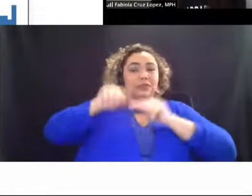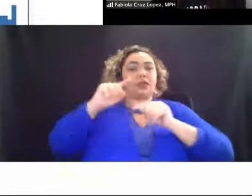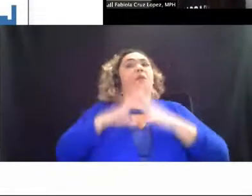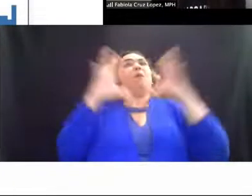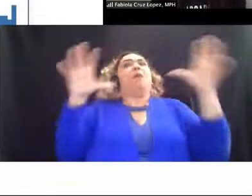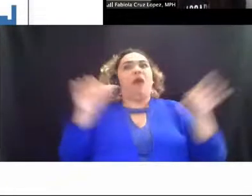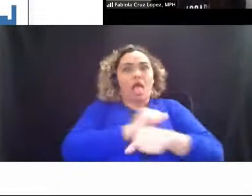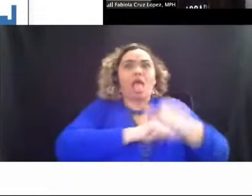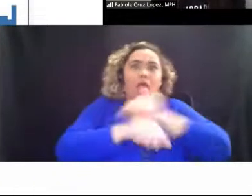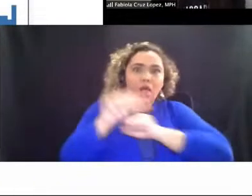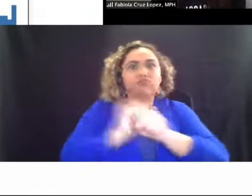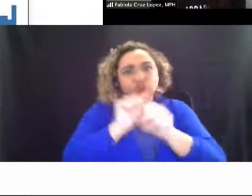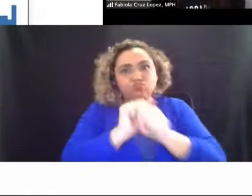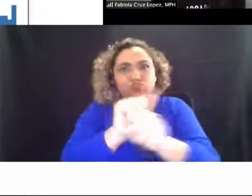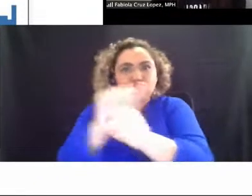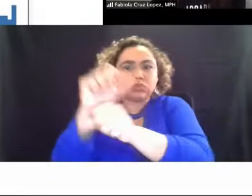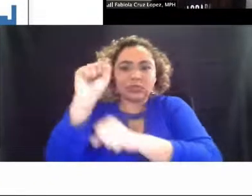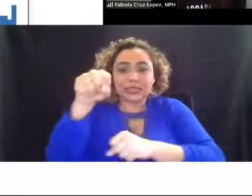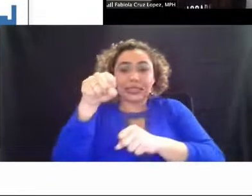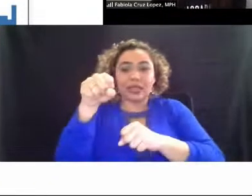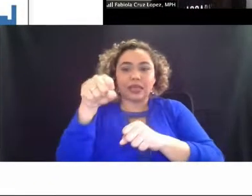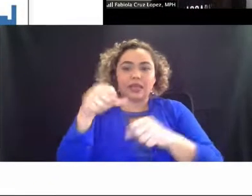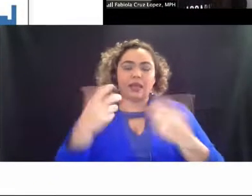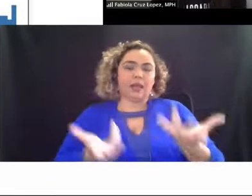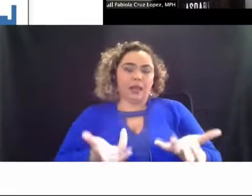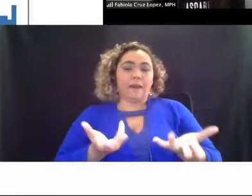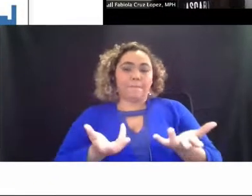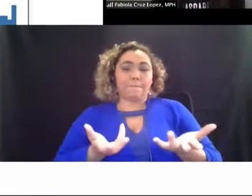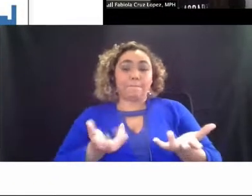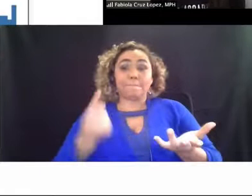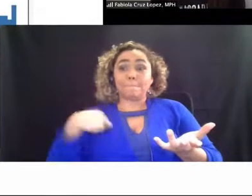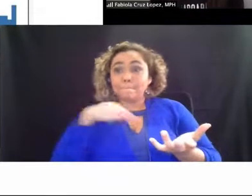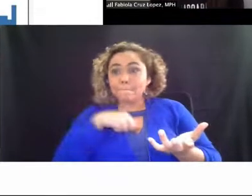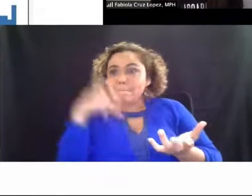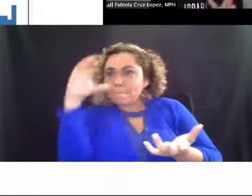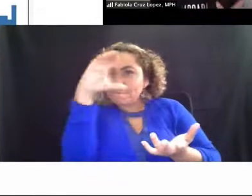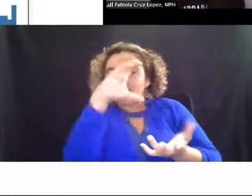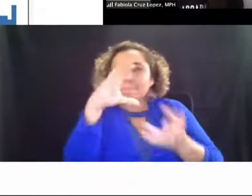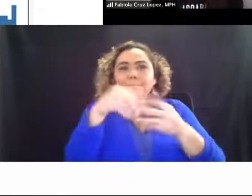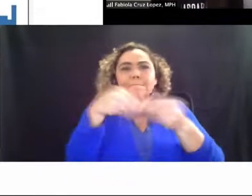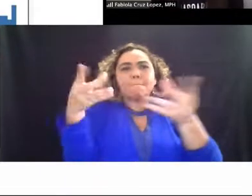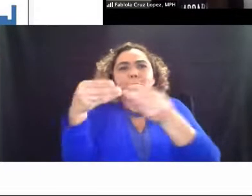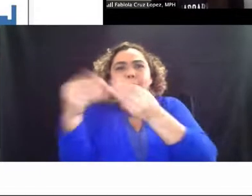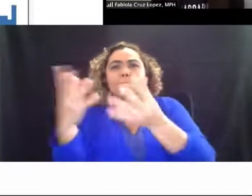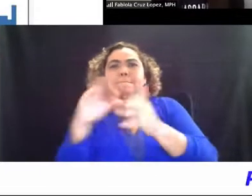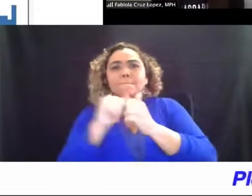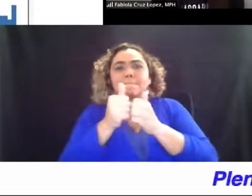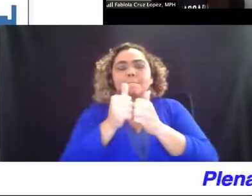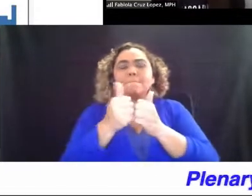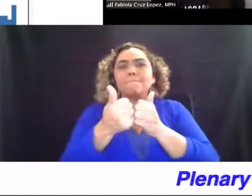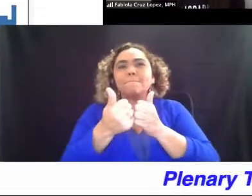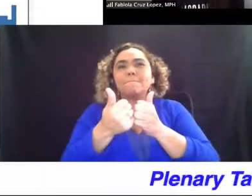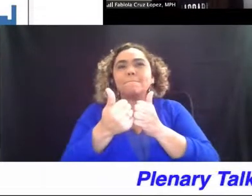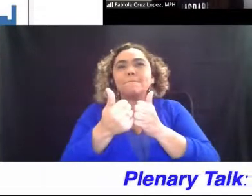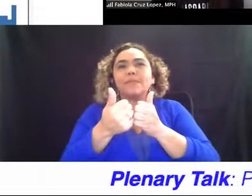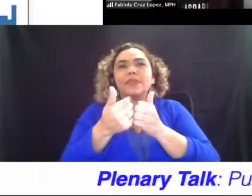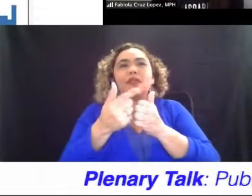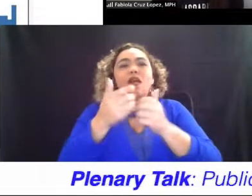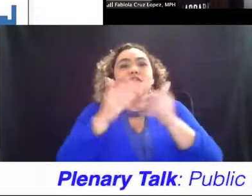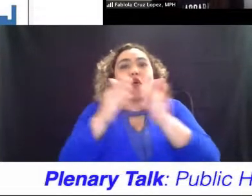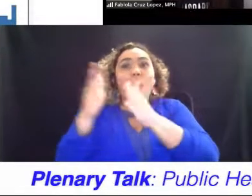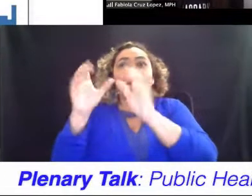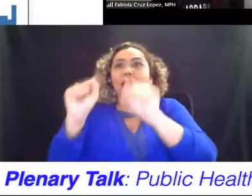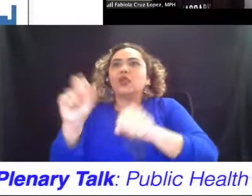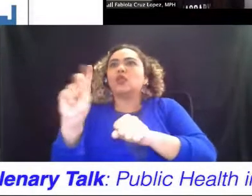hacer y hay mucho que buscar esa distribución de recursos, dónde es que están para